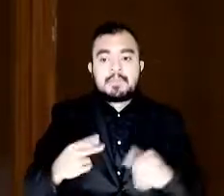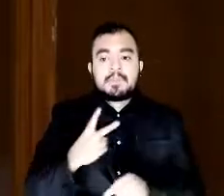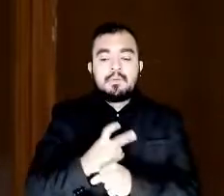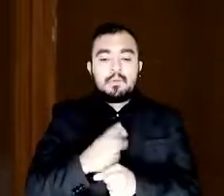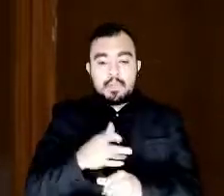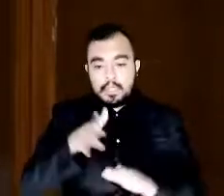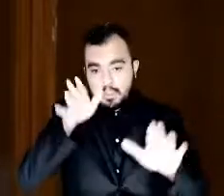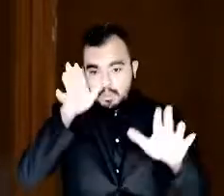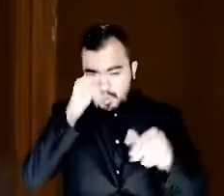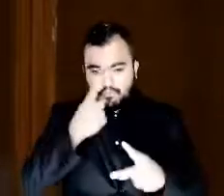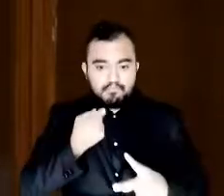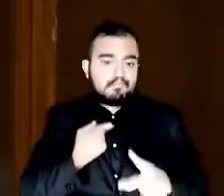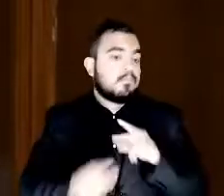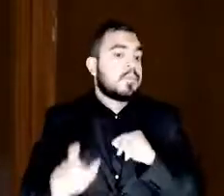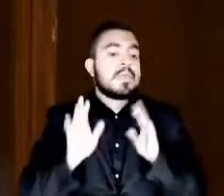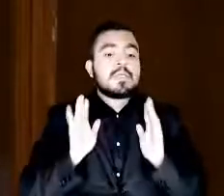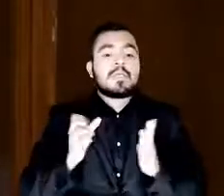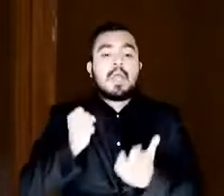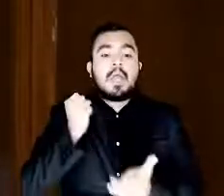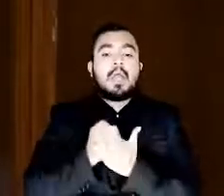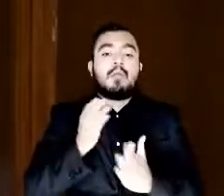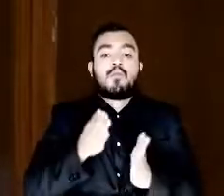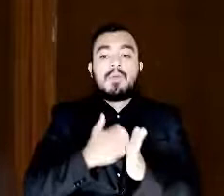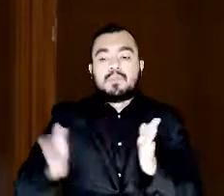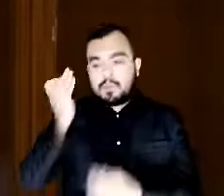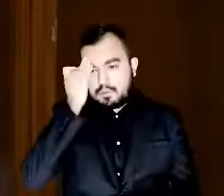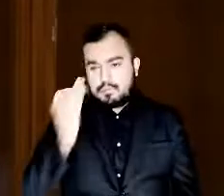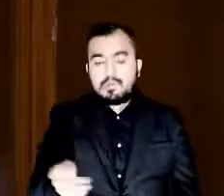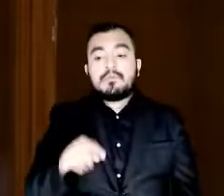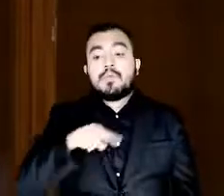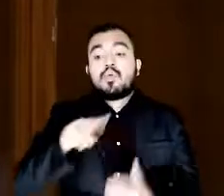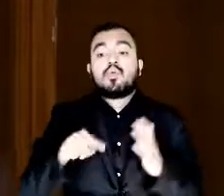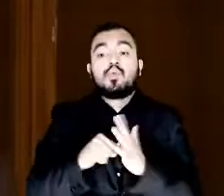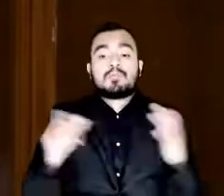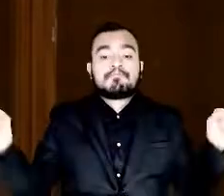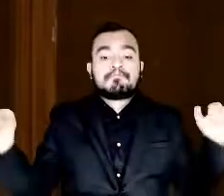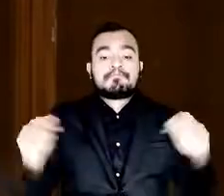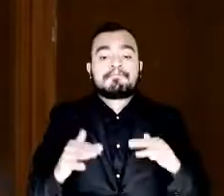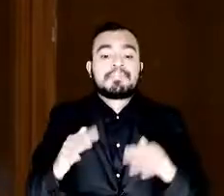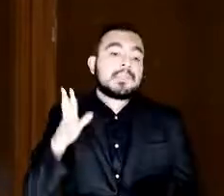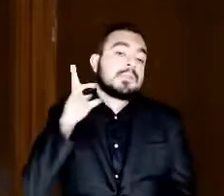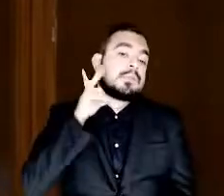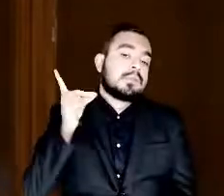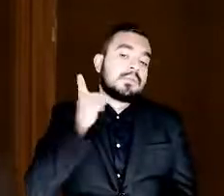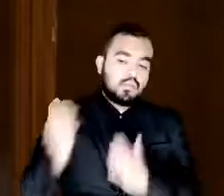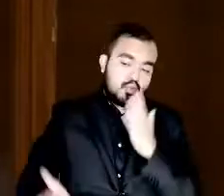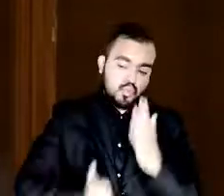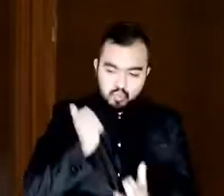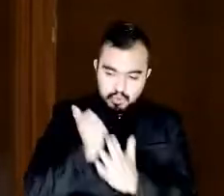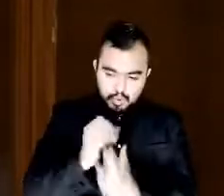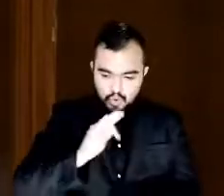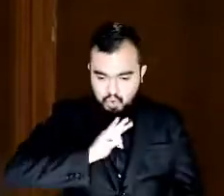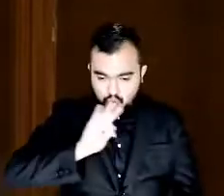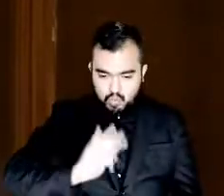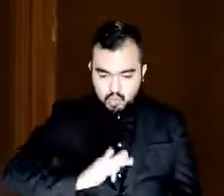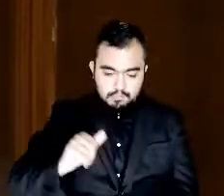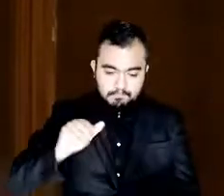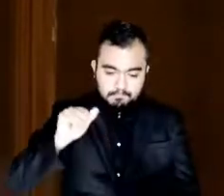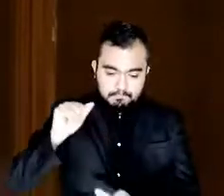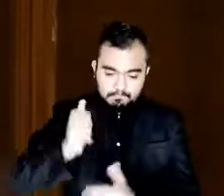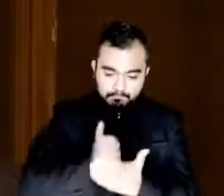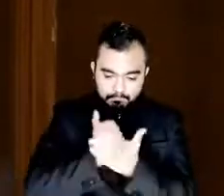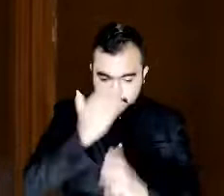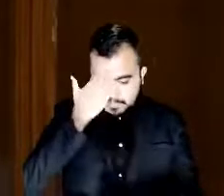entrar en vigor Al momento de su aprobación dado en el Palacio del poder legislativo en la ciudad de Toluca capital del Estado de México